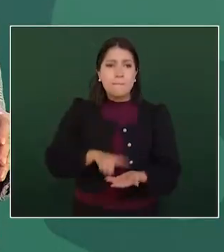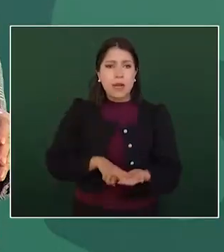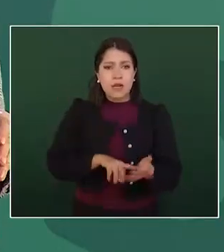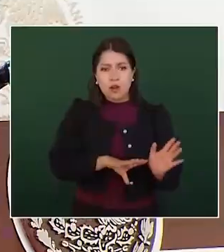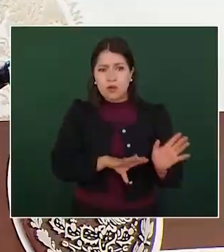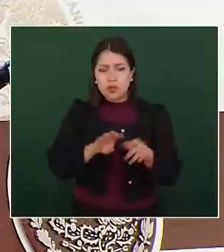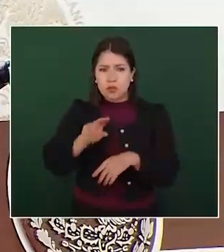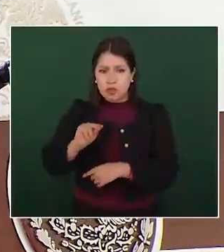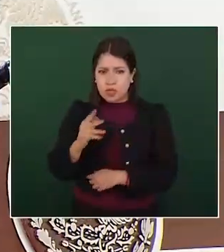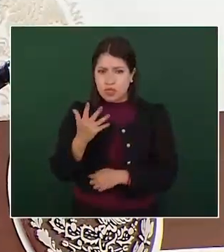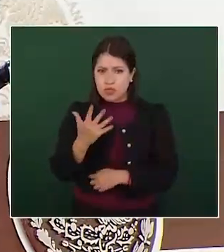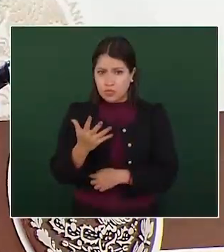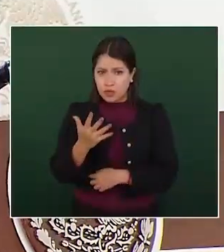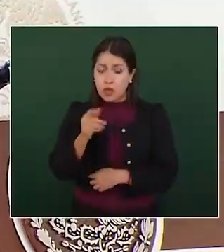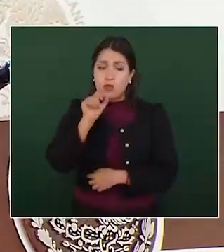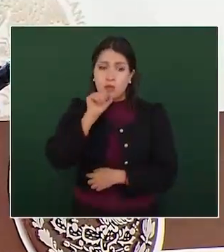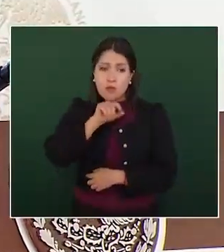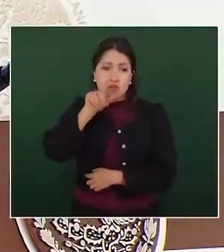1985, de las